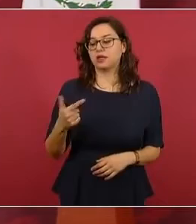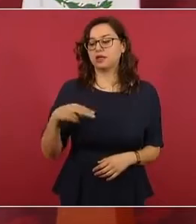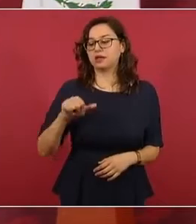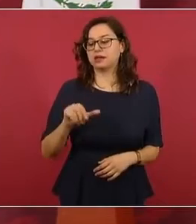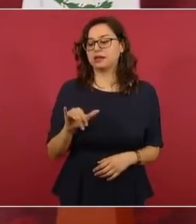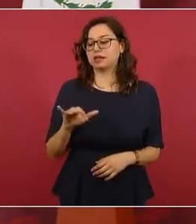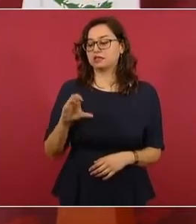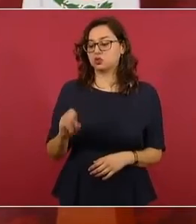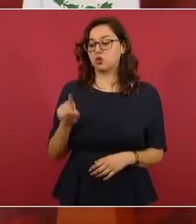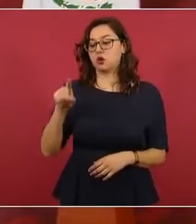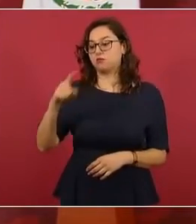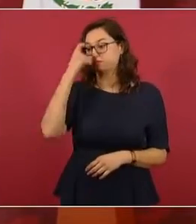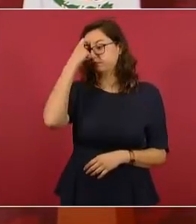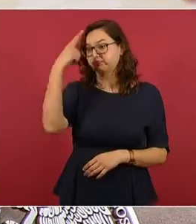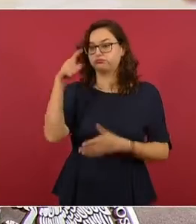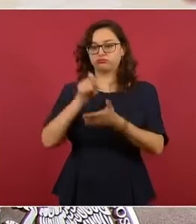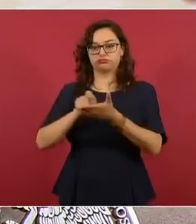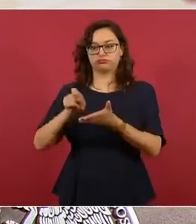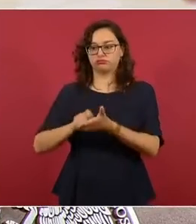nuestro tiempo.